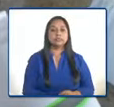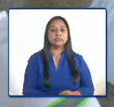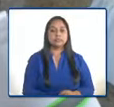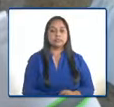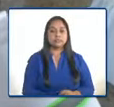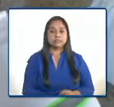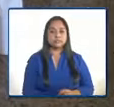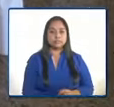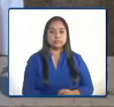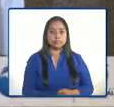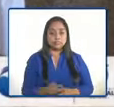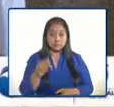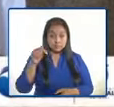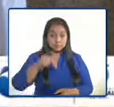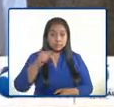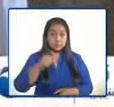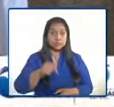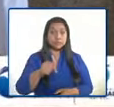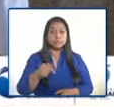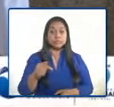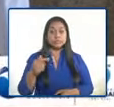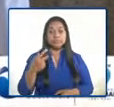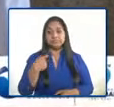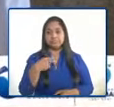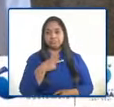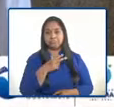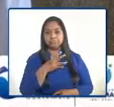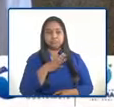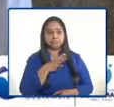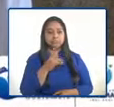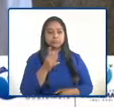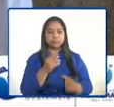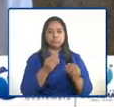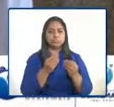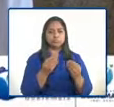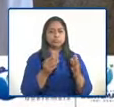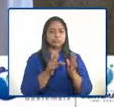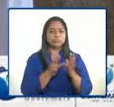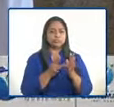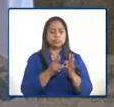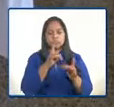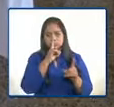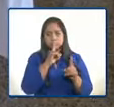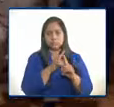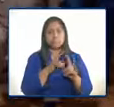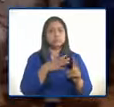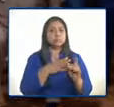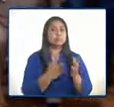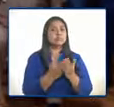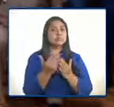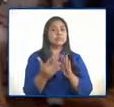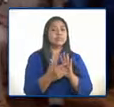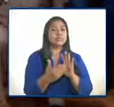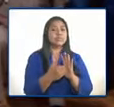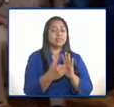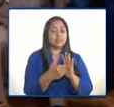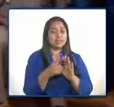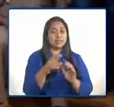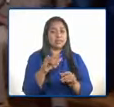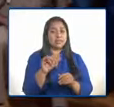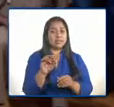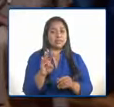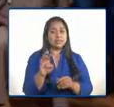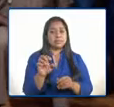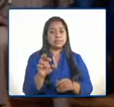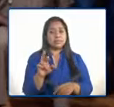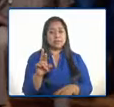ahora que estamos con bastante tecnología, también enfrentamos una nueva amenaza, que es el ciberataque.